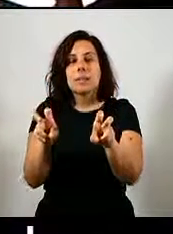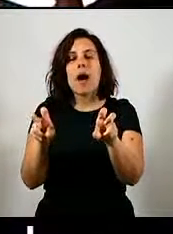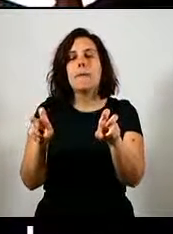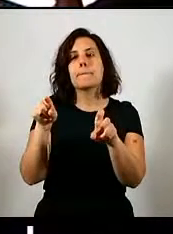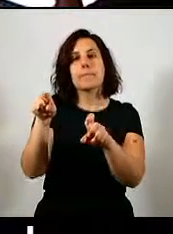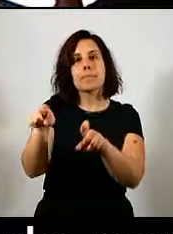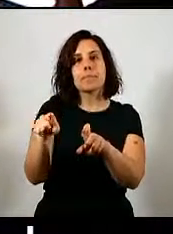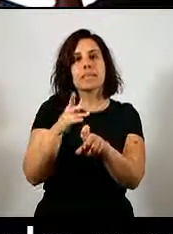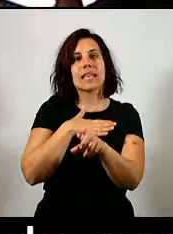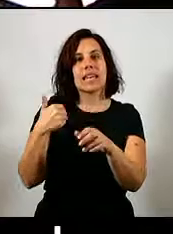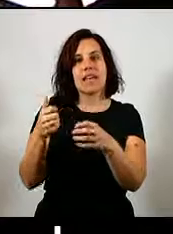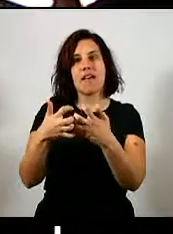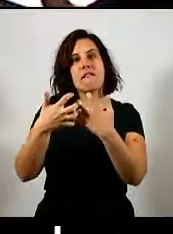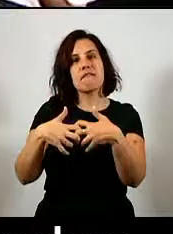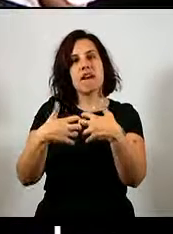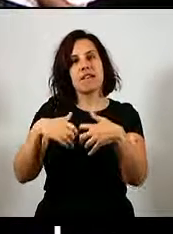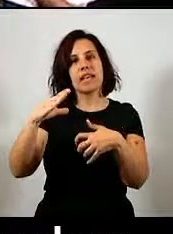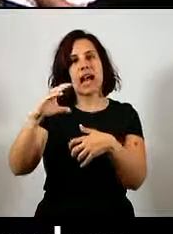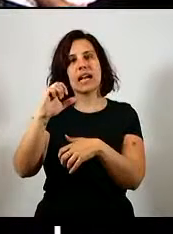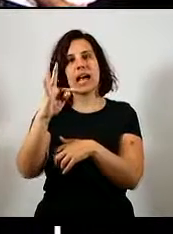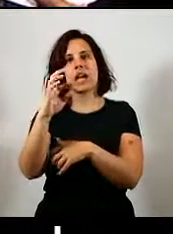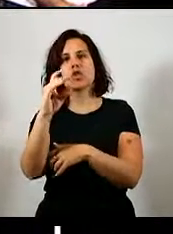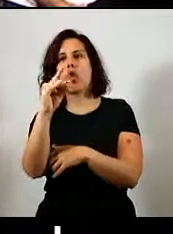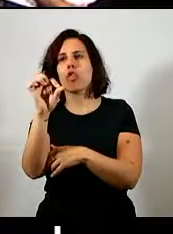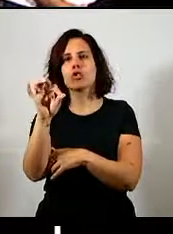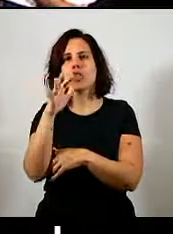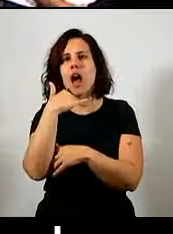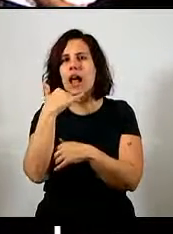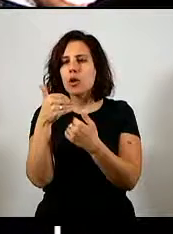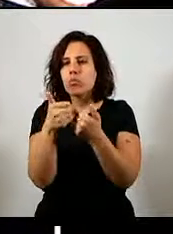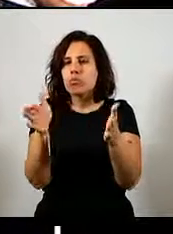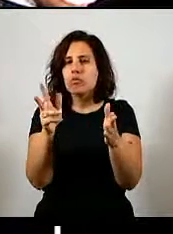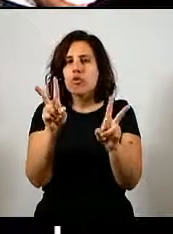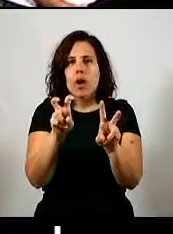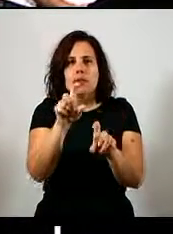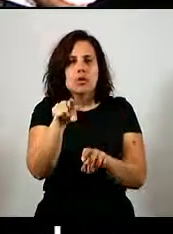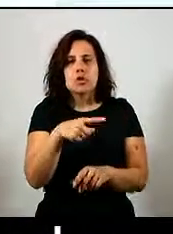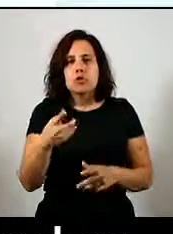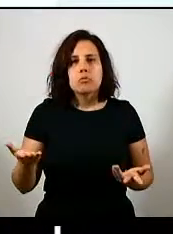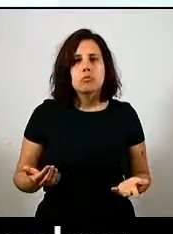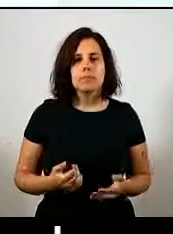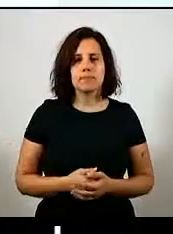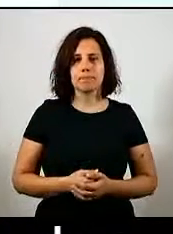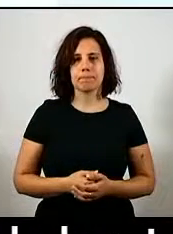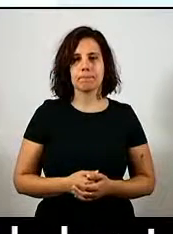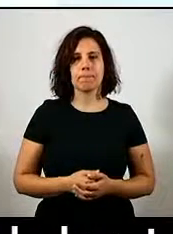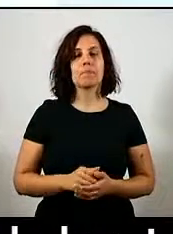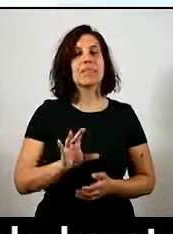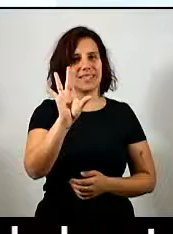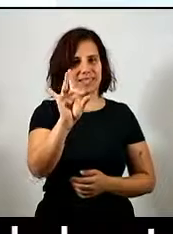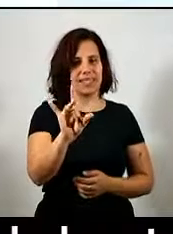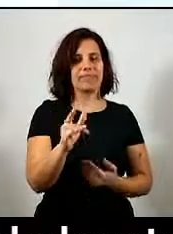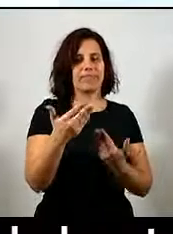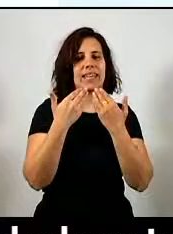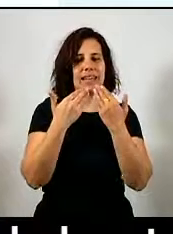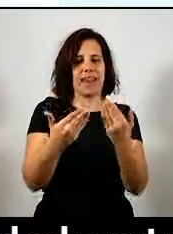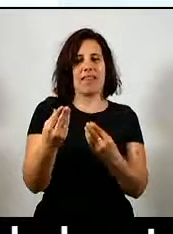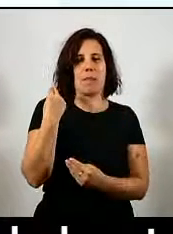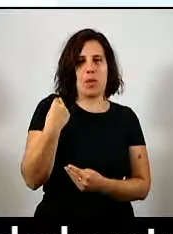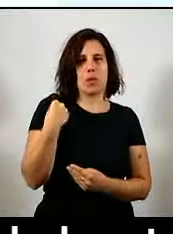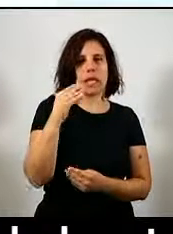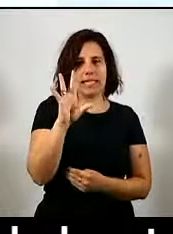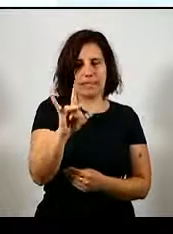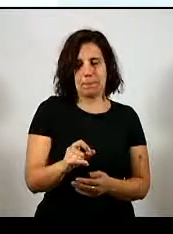quería abrirse aquí en Mérida. No sé si nos puede adelantar si ha habido algún tipo de novedad sobre esta empresa. Sí, gracias por la